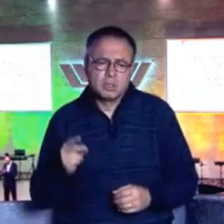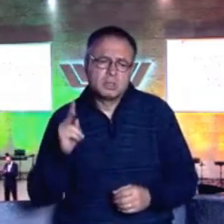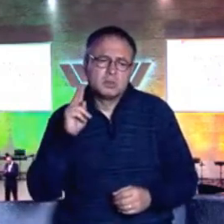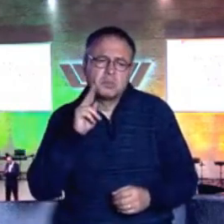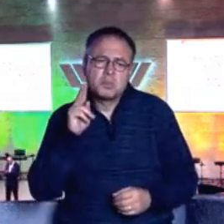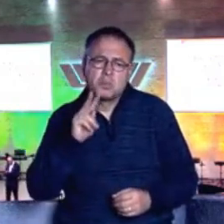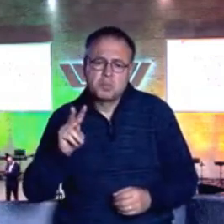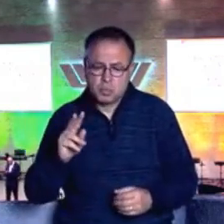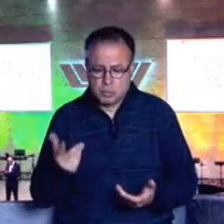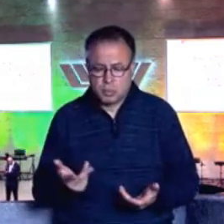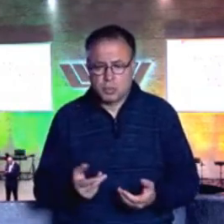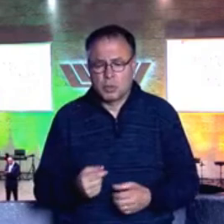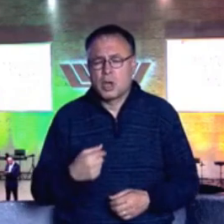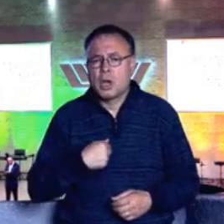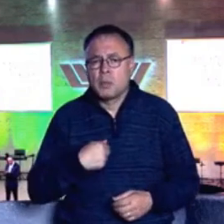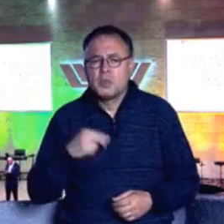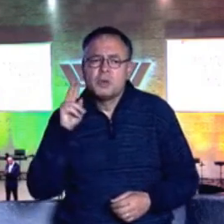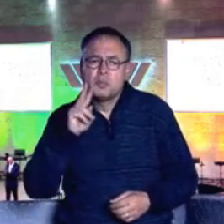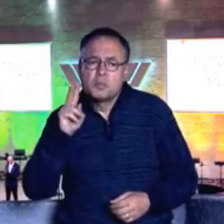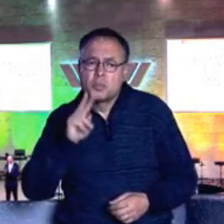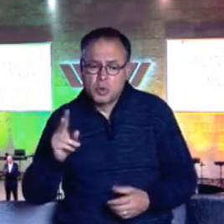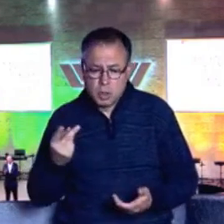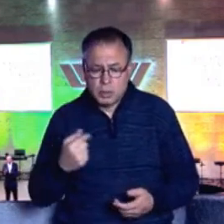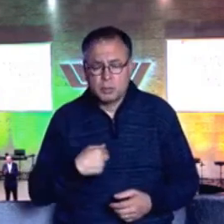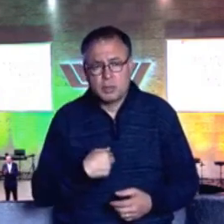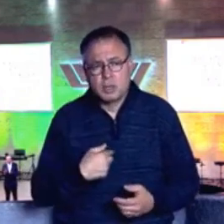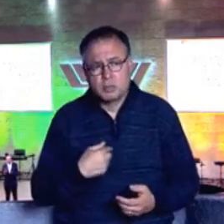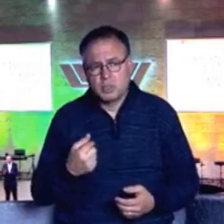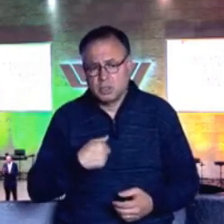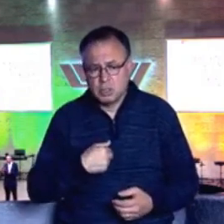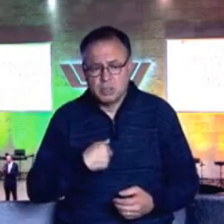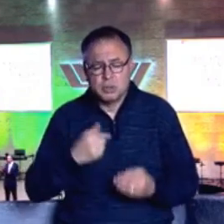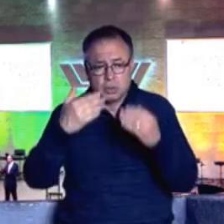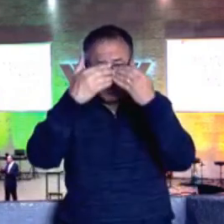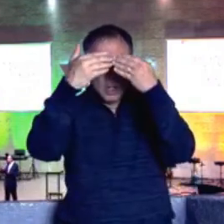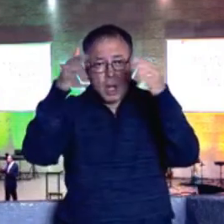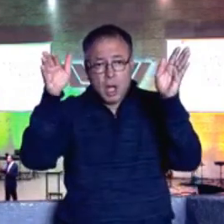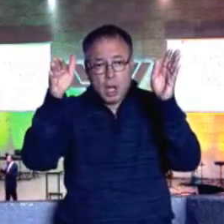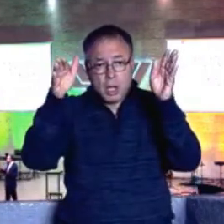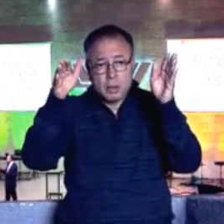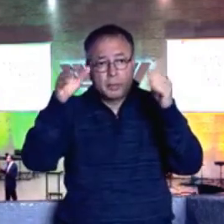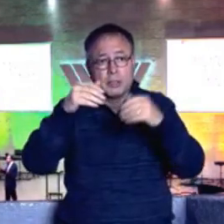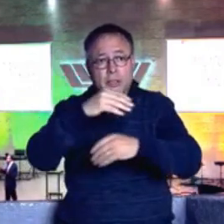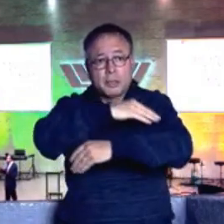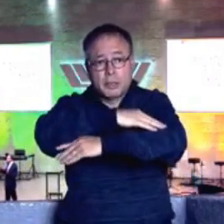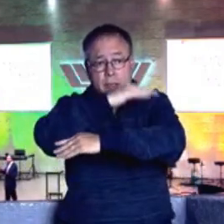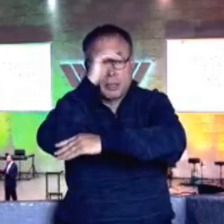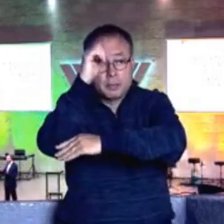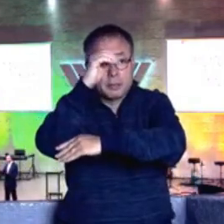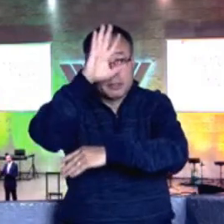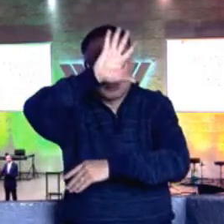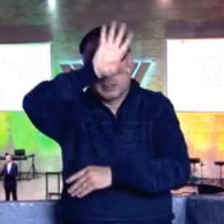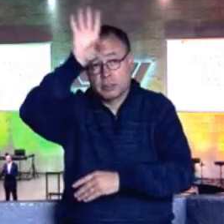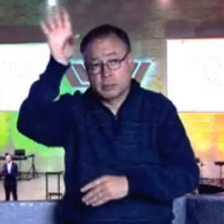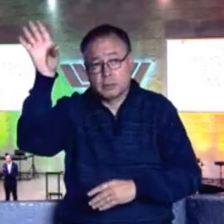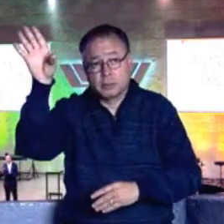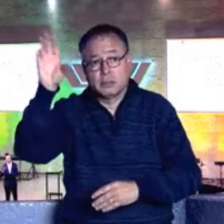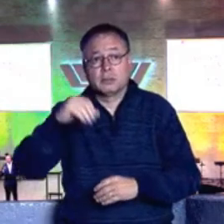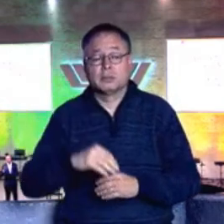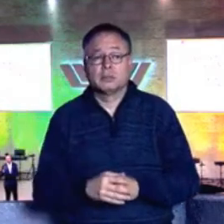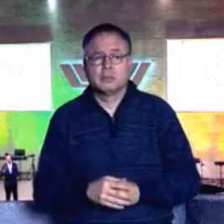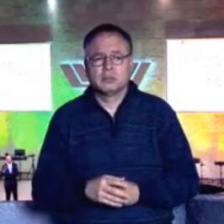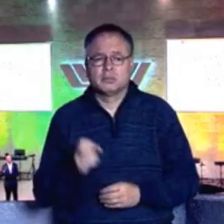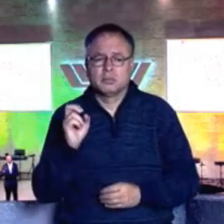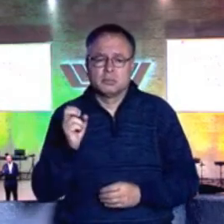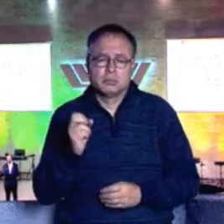verán si no les abro las ventanas de los cielos qué cosa quiere abrir Dios sobre nosotros las ventanas de los cielos Por